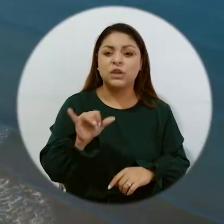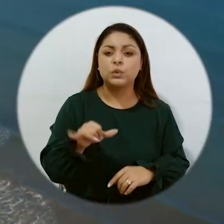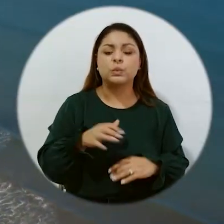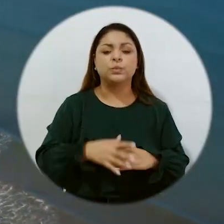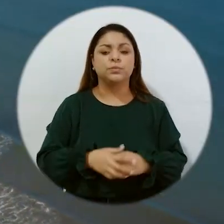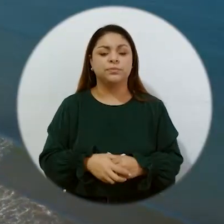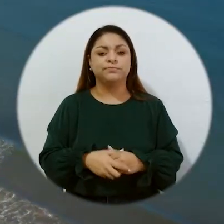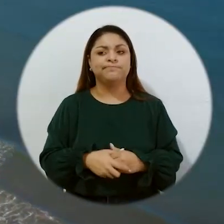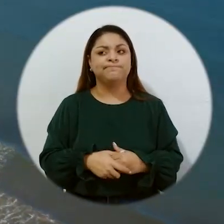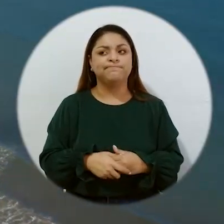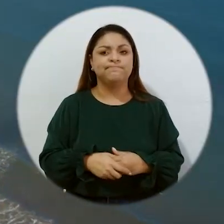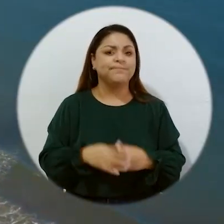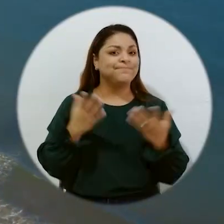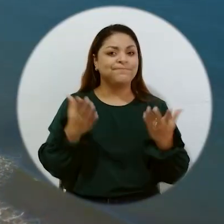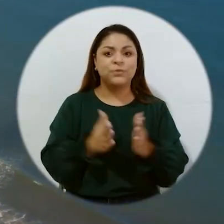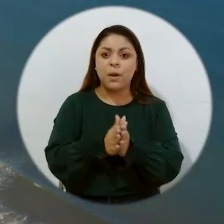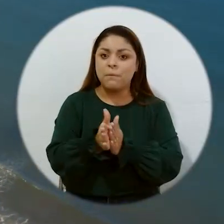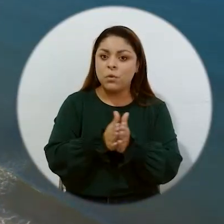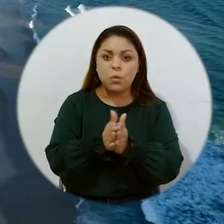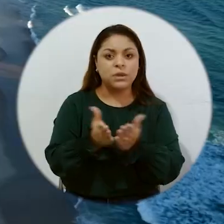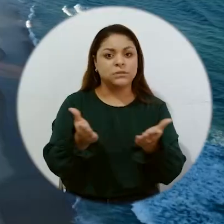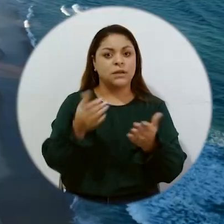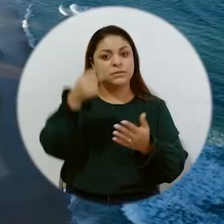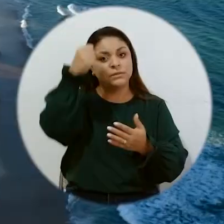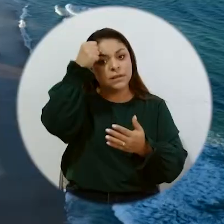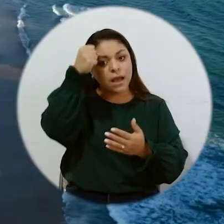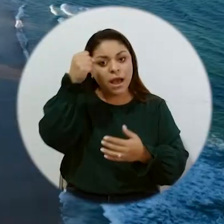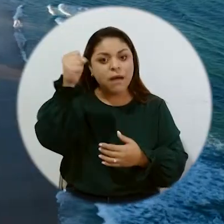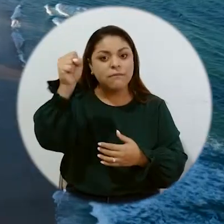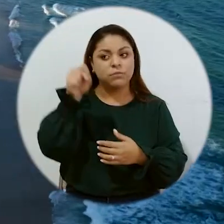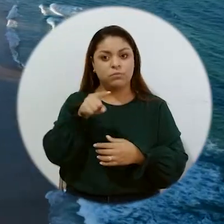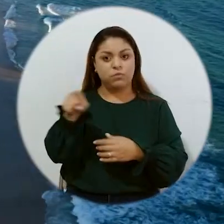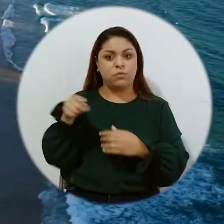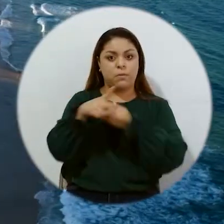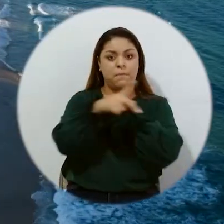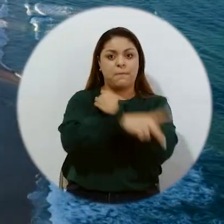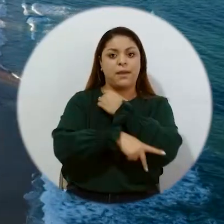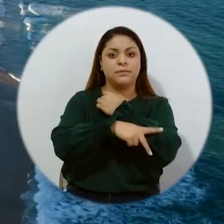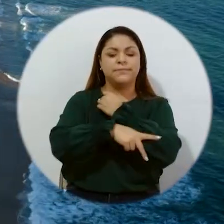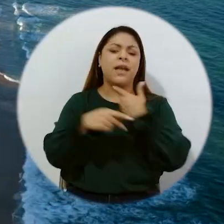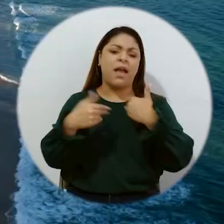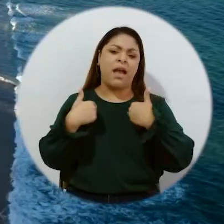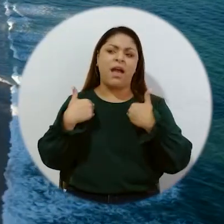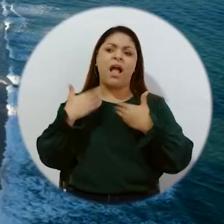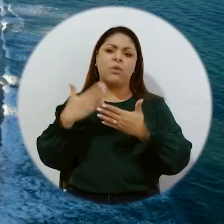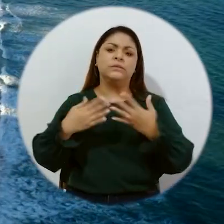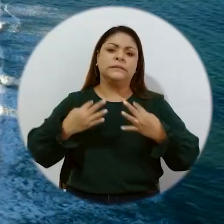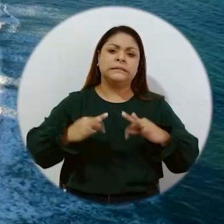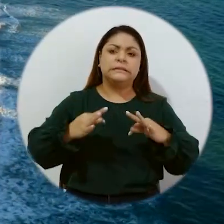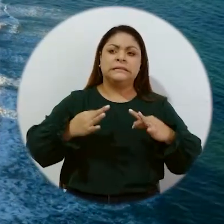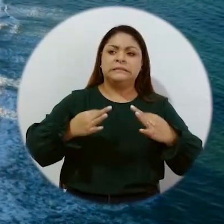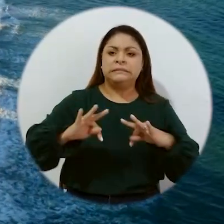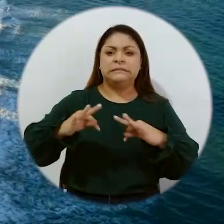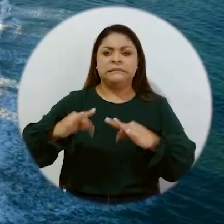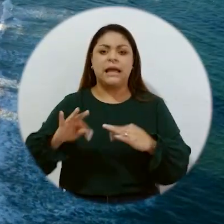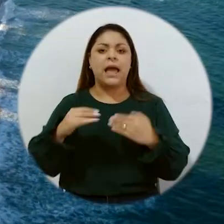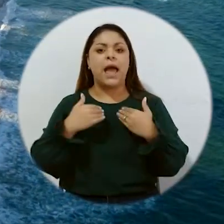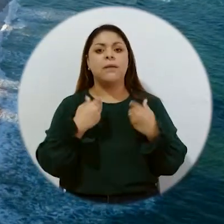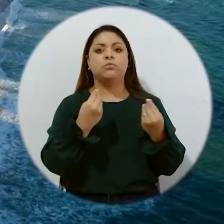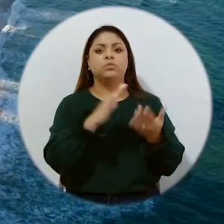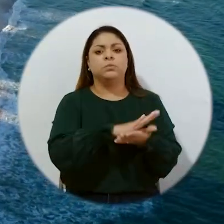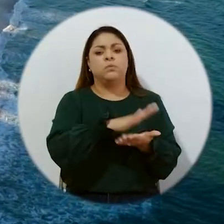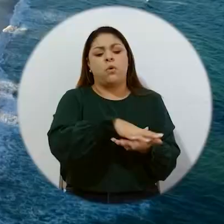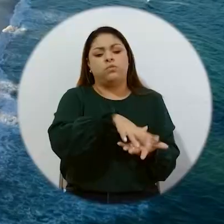ha sido tampoco aprovechado sabiamente por estos países. Se han hecho muchos intentos, tenemos cantidad de documentos